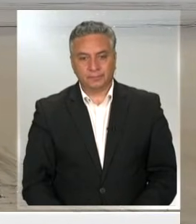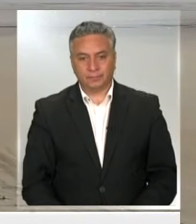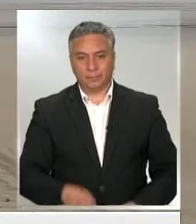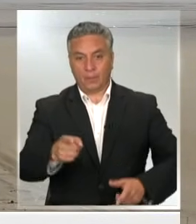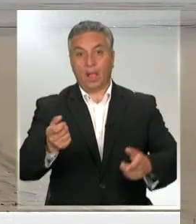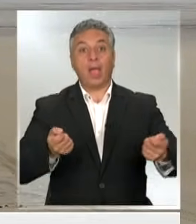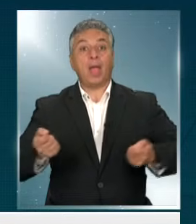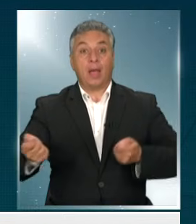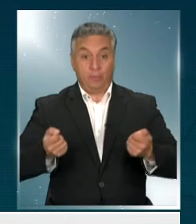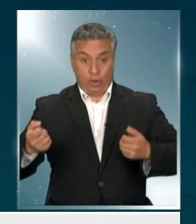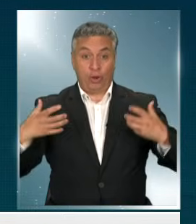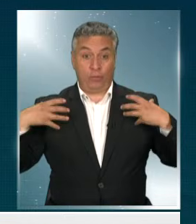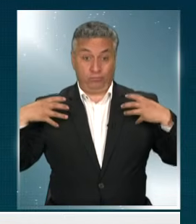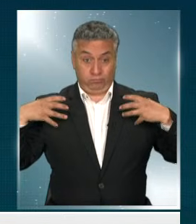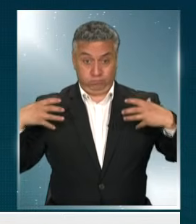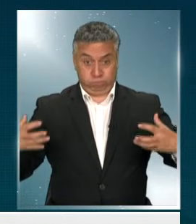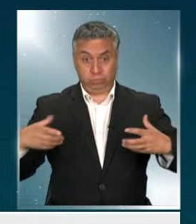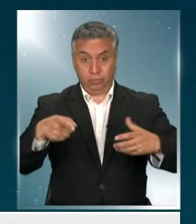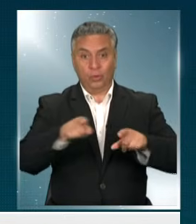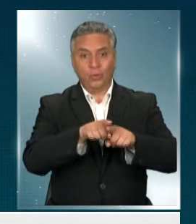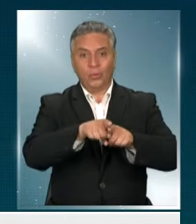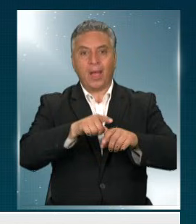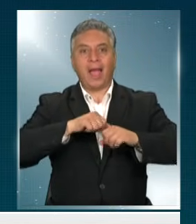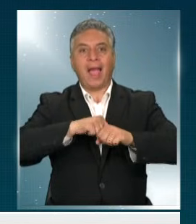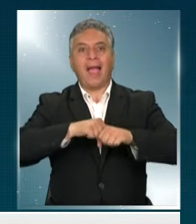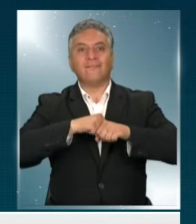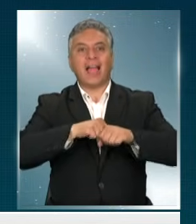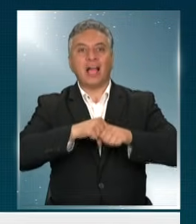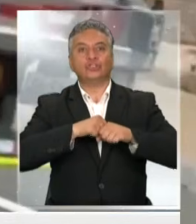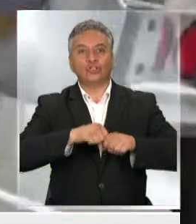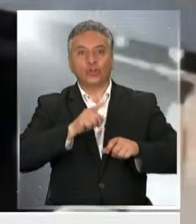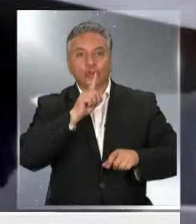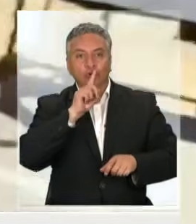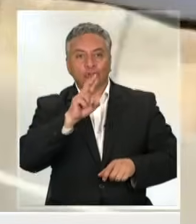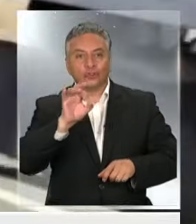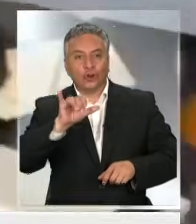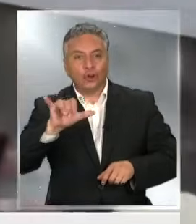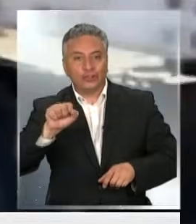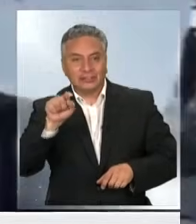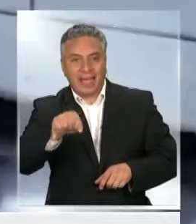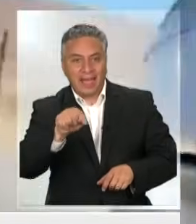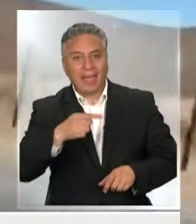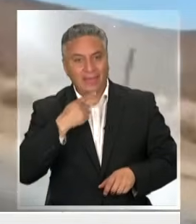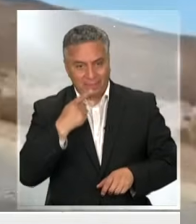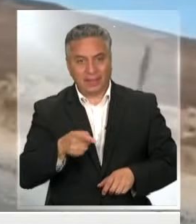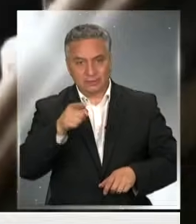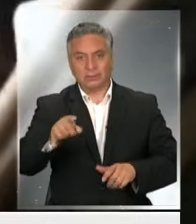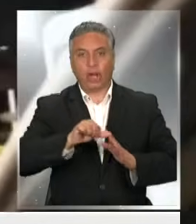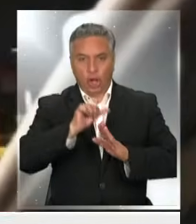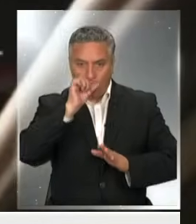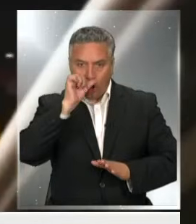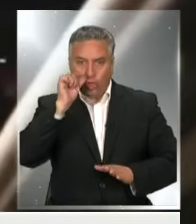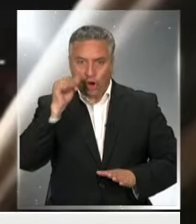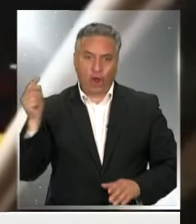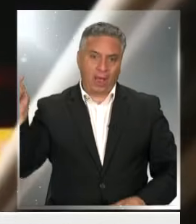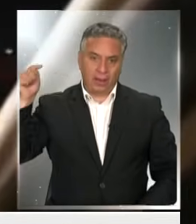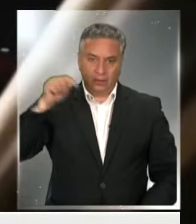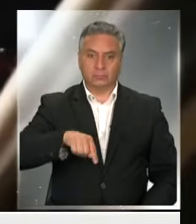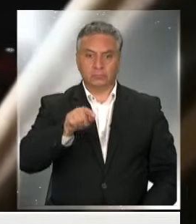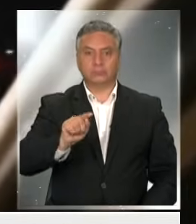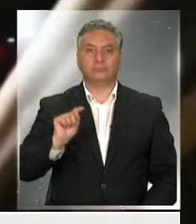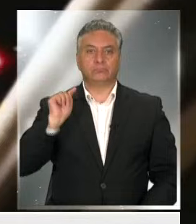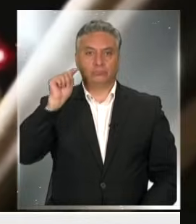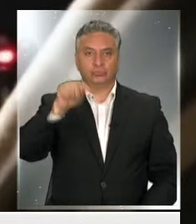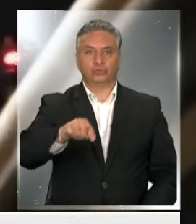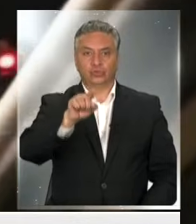camión de gran tamaño, utilizado como el caballo de Troya de esta organización, transportaba un cargamento de droga que llegaría al corazón de la zona